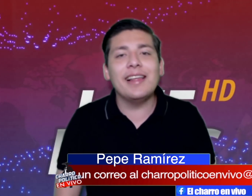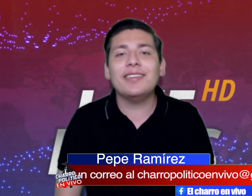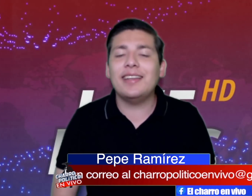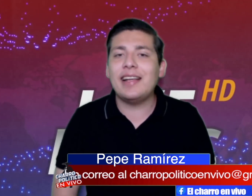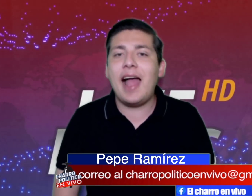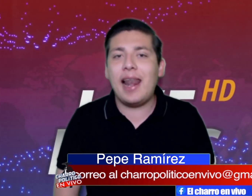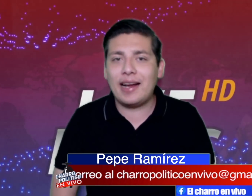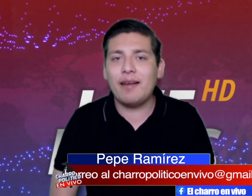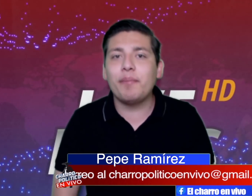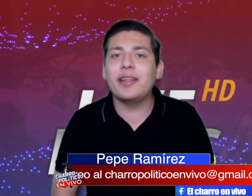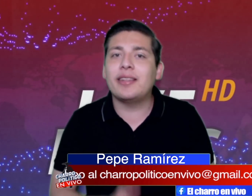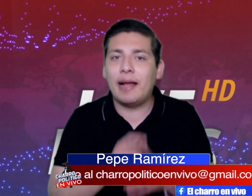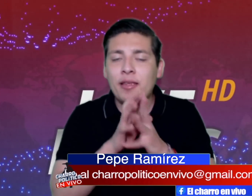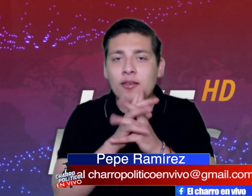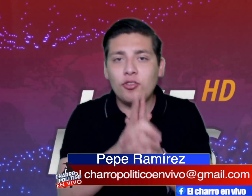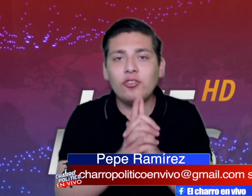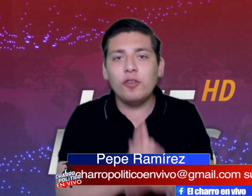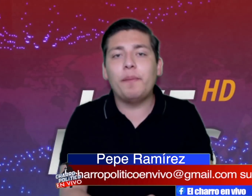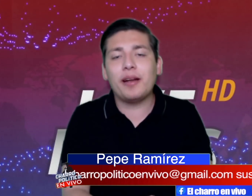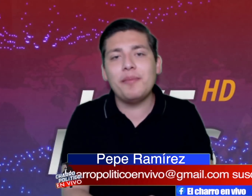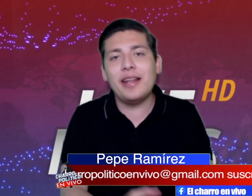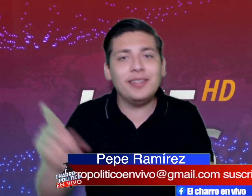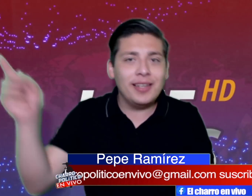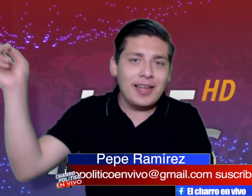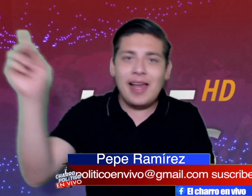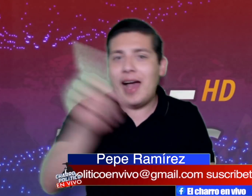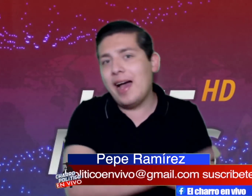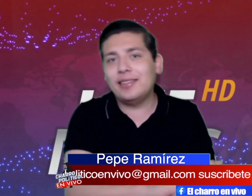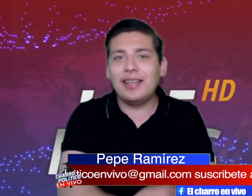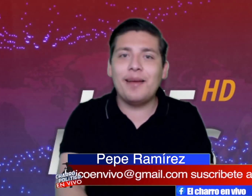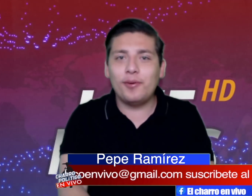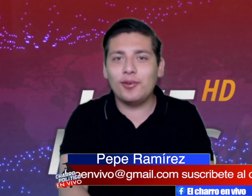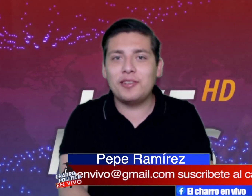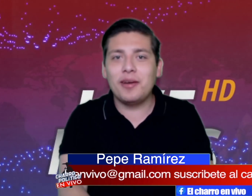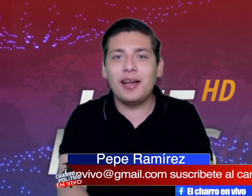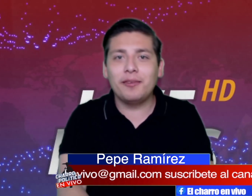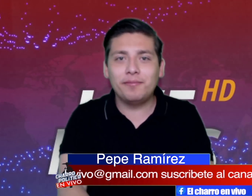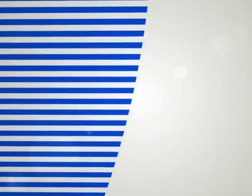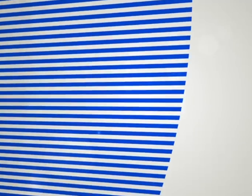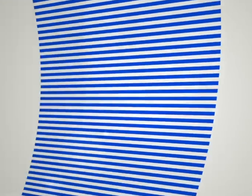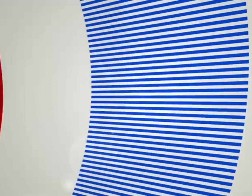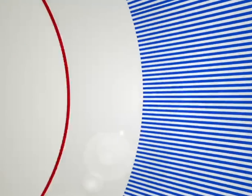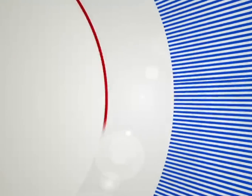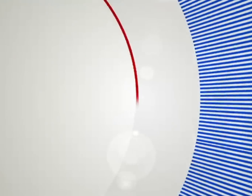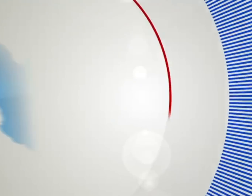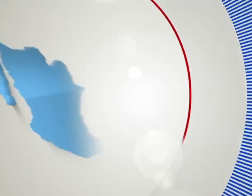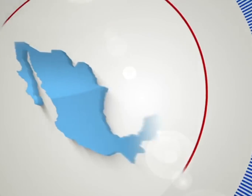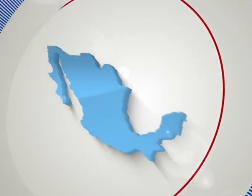y le des click a la campanita. Yo soy Pepe Ramírez, hasta la próxima.